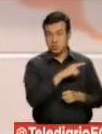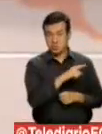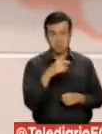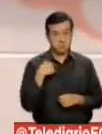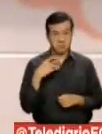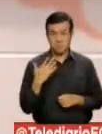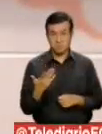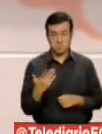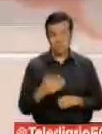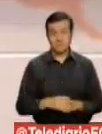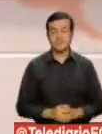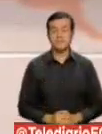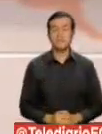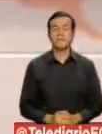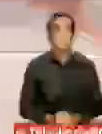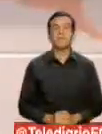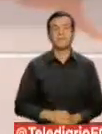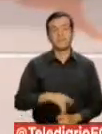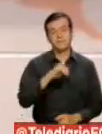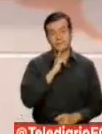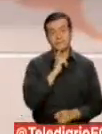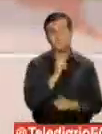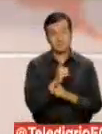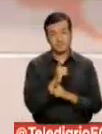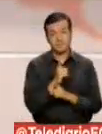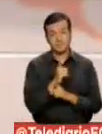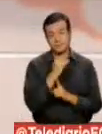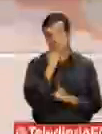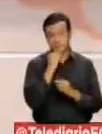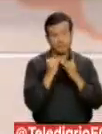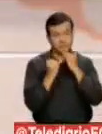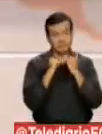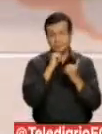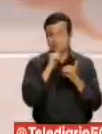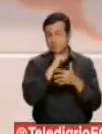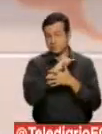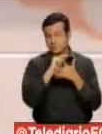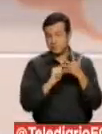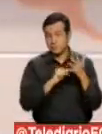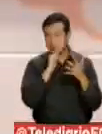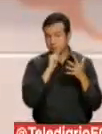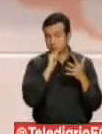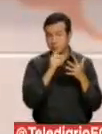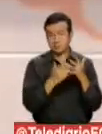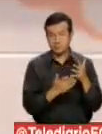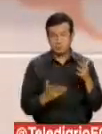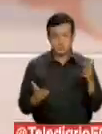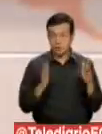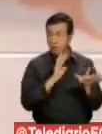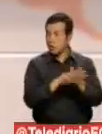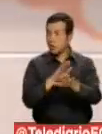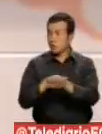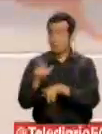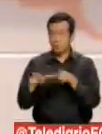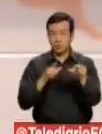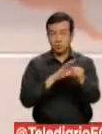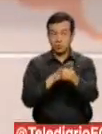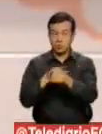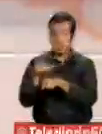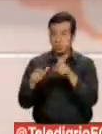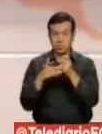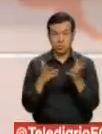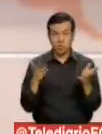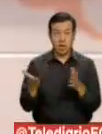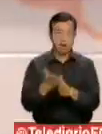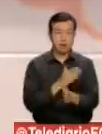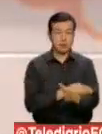Comité Interinstitucional. Por eso es incompleto. Y no llegamos no a un acto de función. No fueron convocados las personas que se mencionan